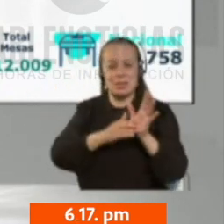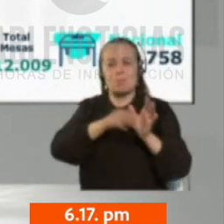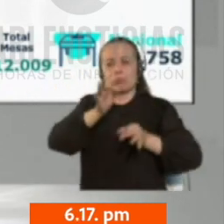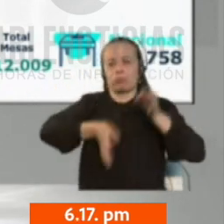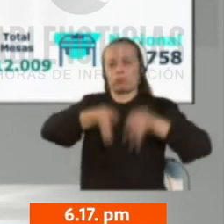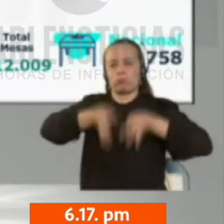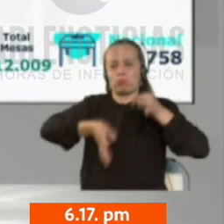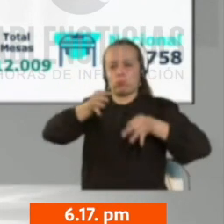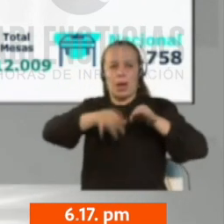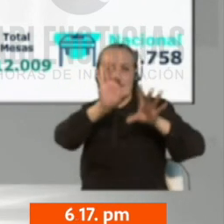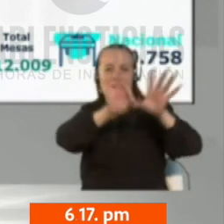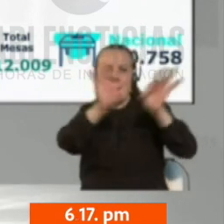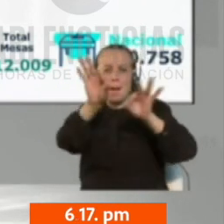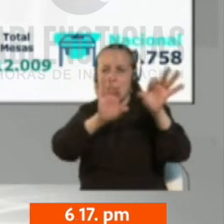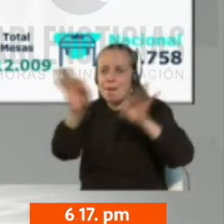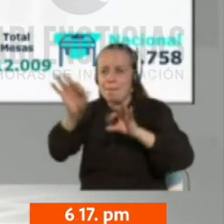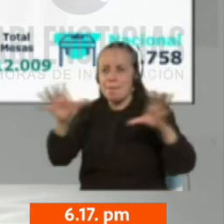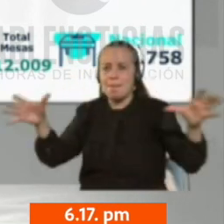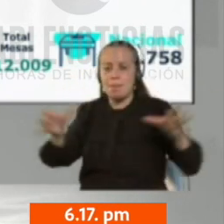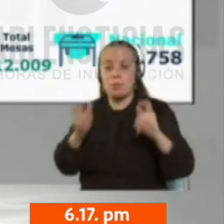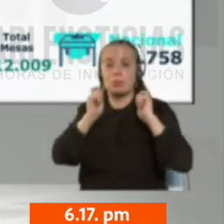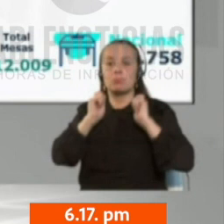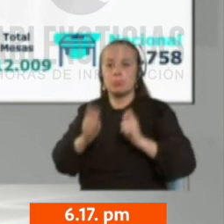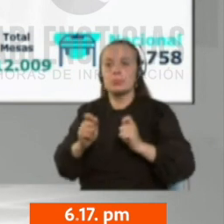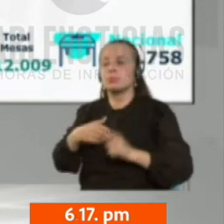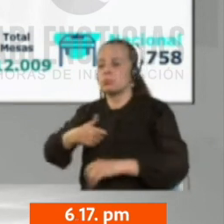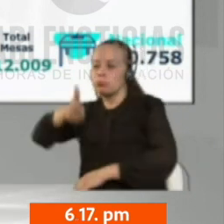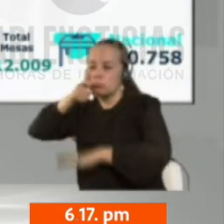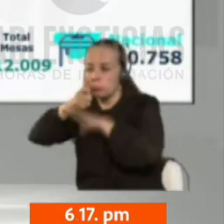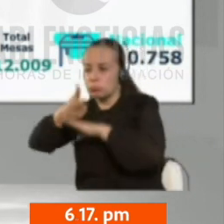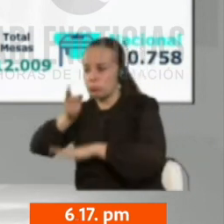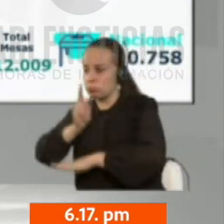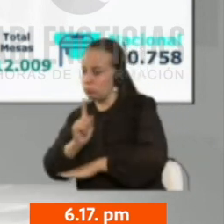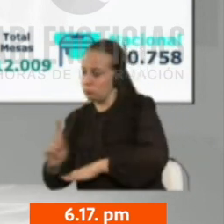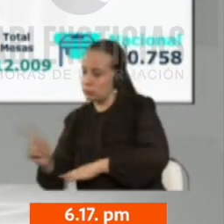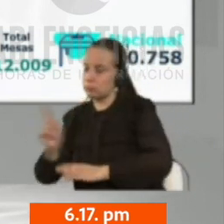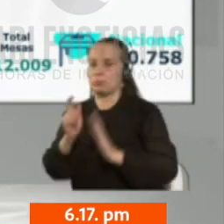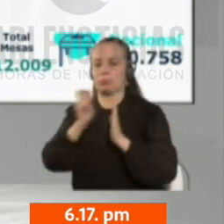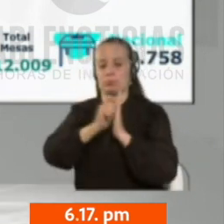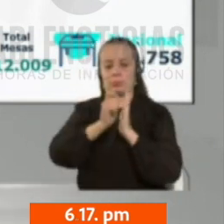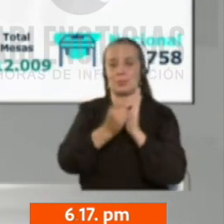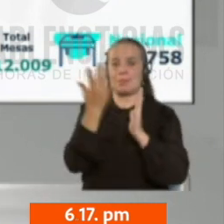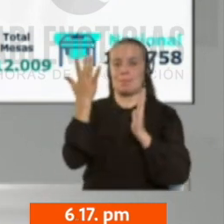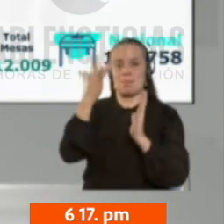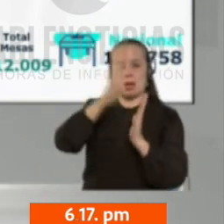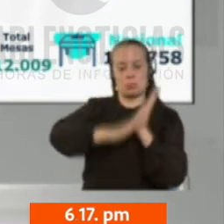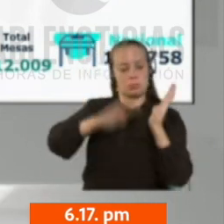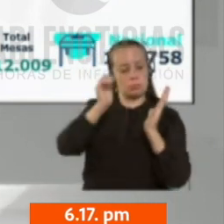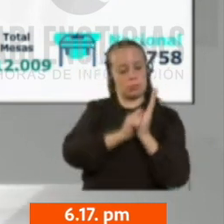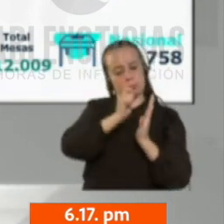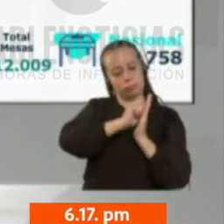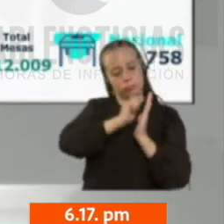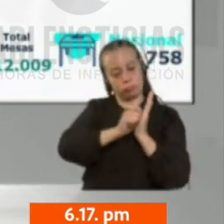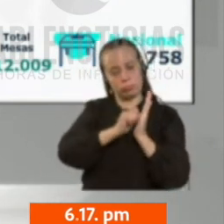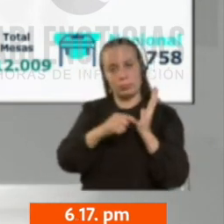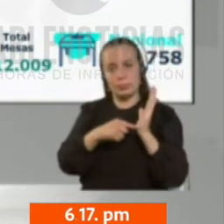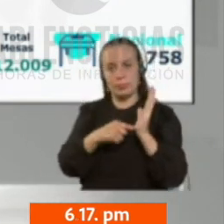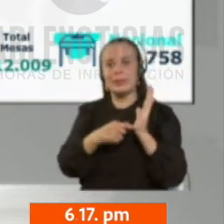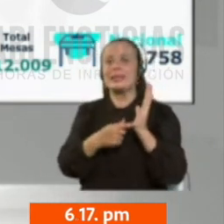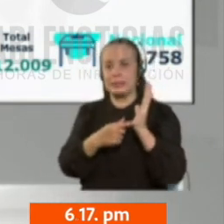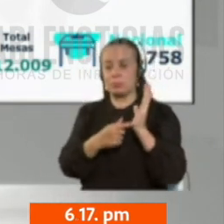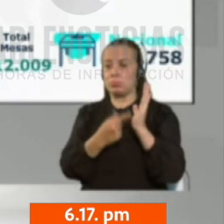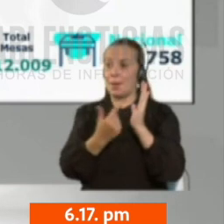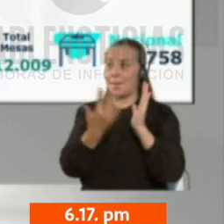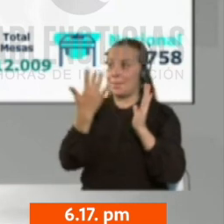escrutan y diligencian actas. El hecho de que sea manual genera